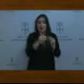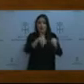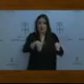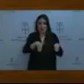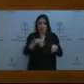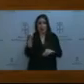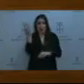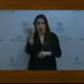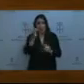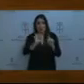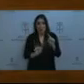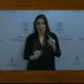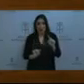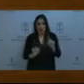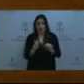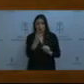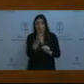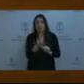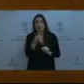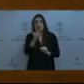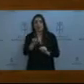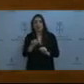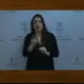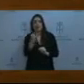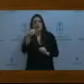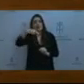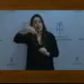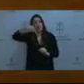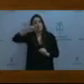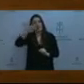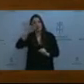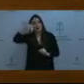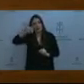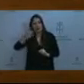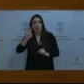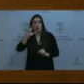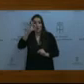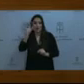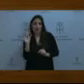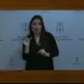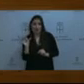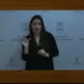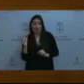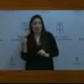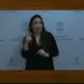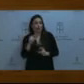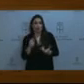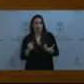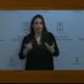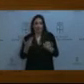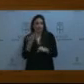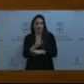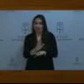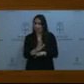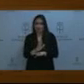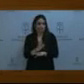Langloy de Mieres, junto también San Martín o Valdés, se han obligado, se visto obligados a no concurrir en